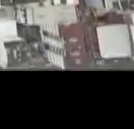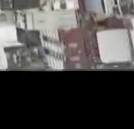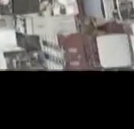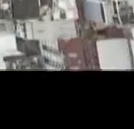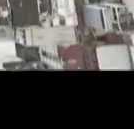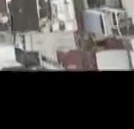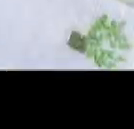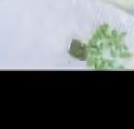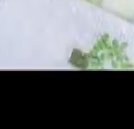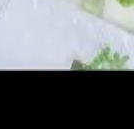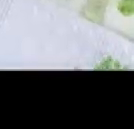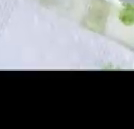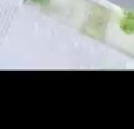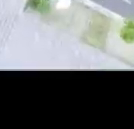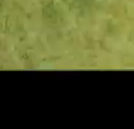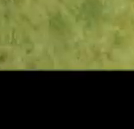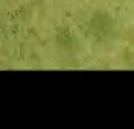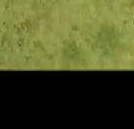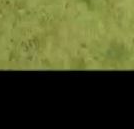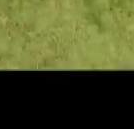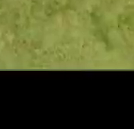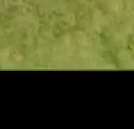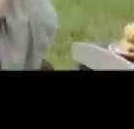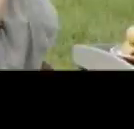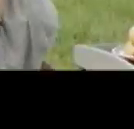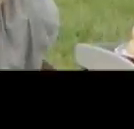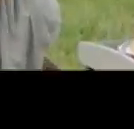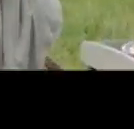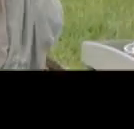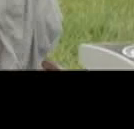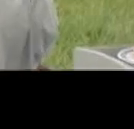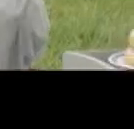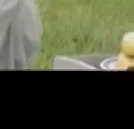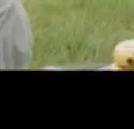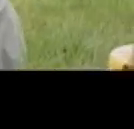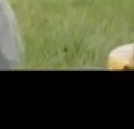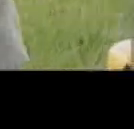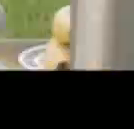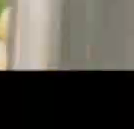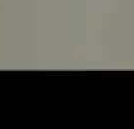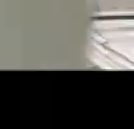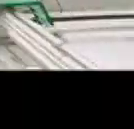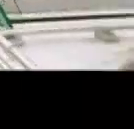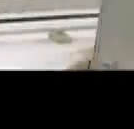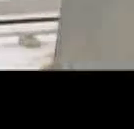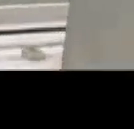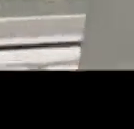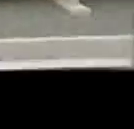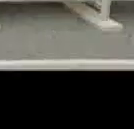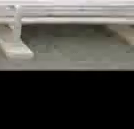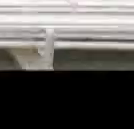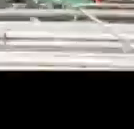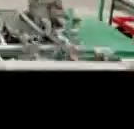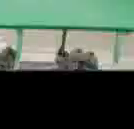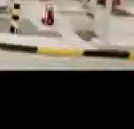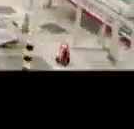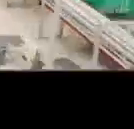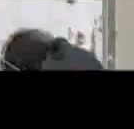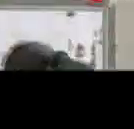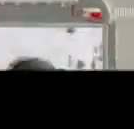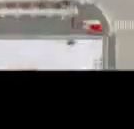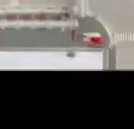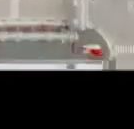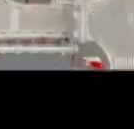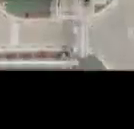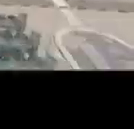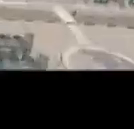Cuando nos sentimos seguros, podemos proteger desde lo más grande hasta lo más importante. Desde una